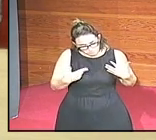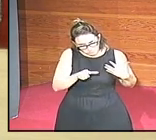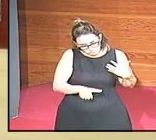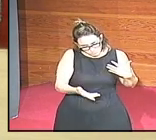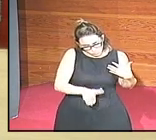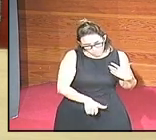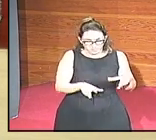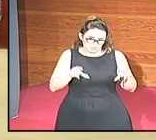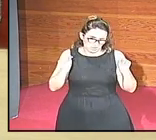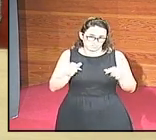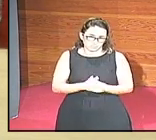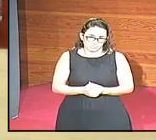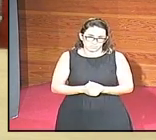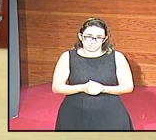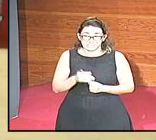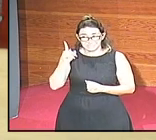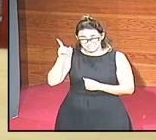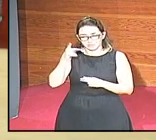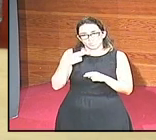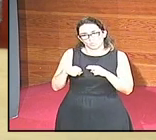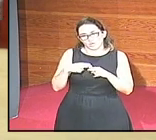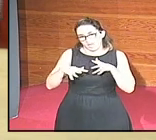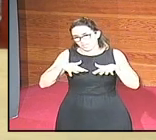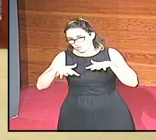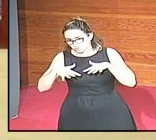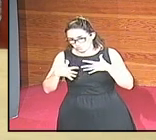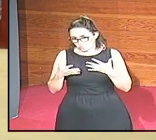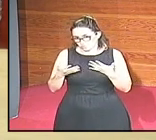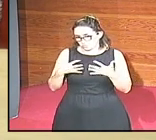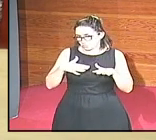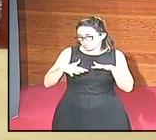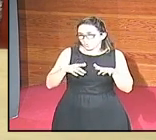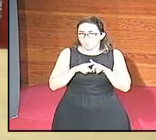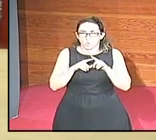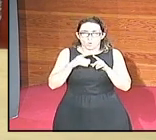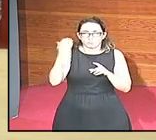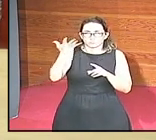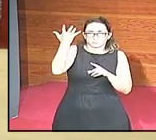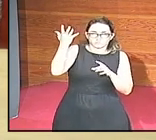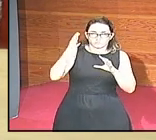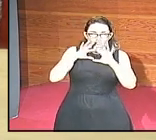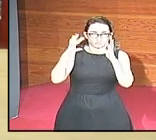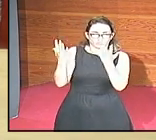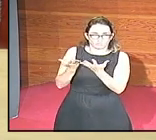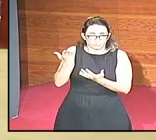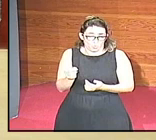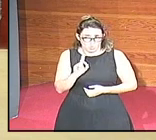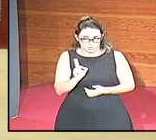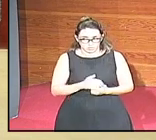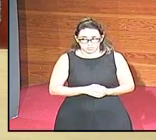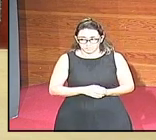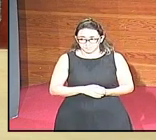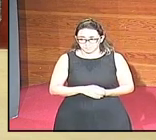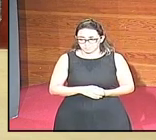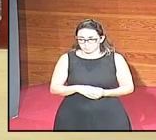esto son políticas de acción, no son grandes geopolíticas. Es decir... Y en un momento dado, pues